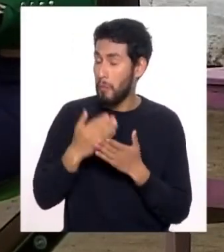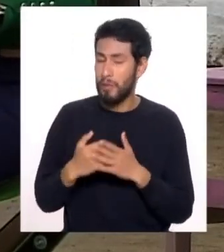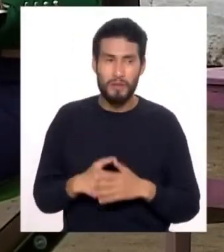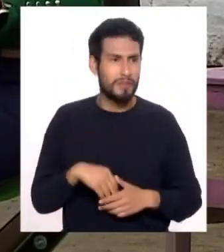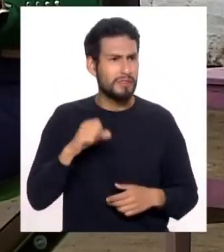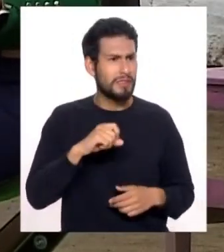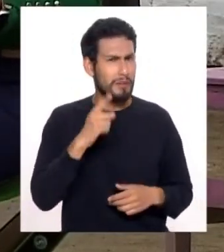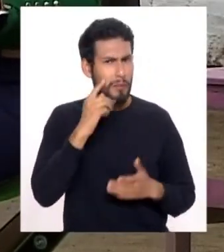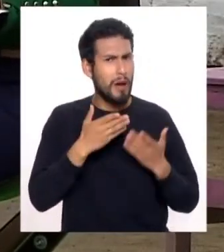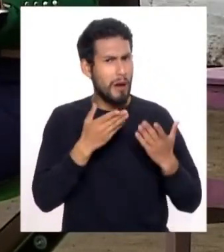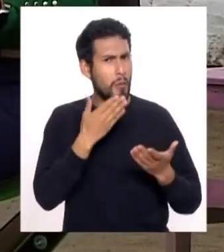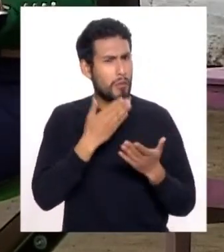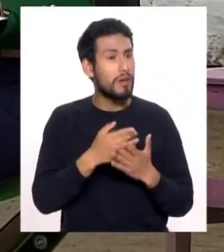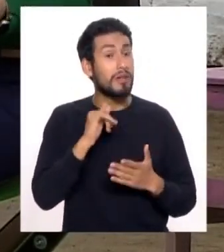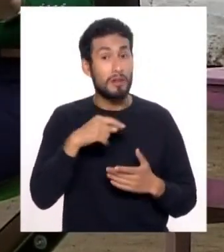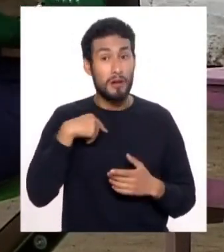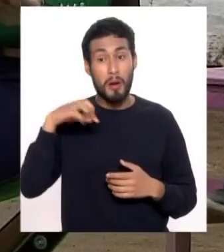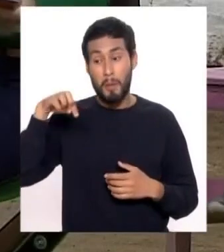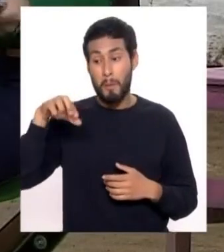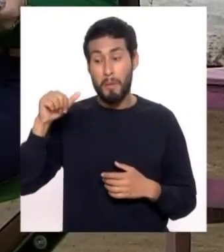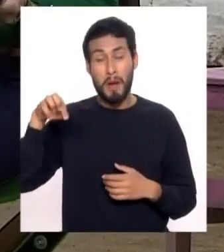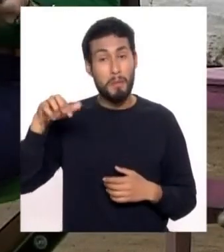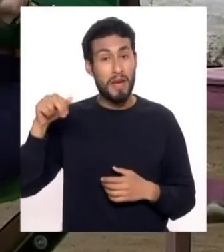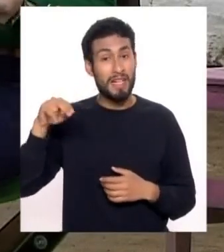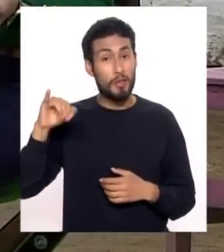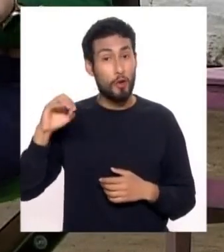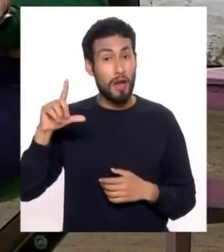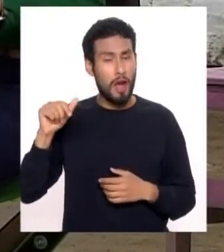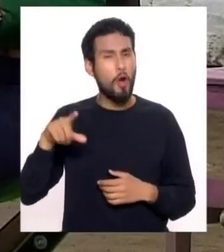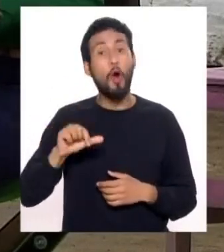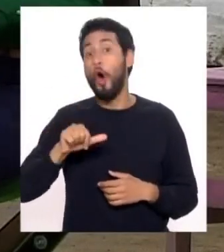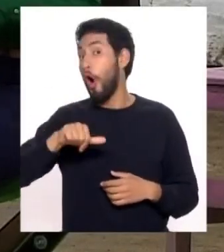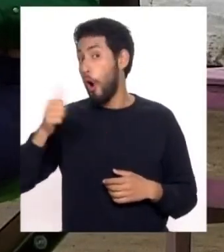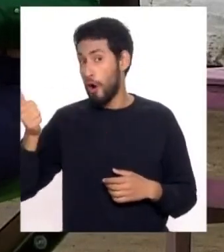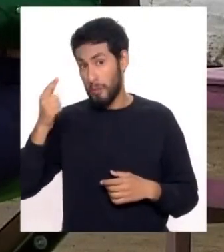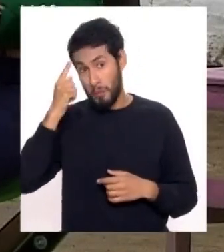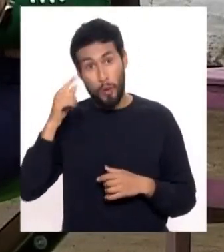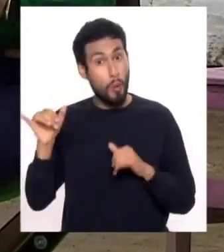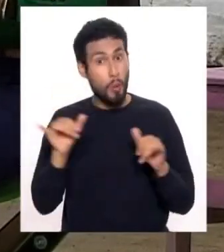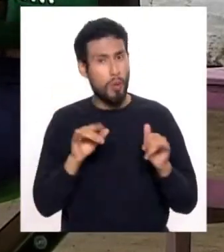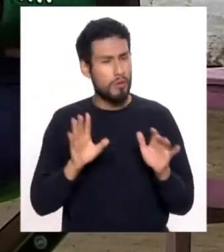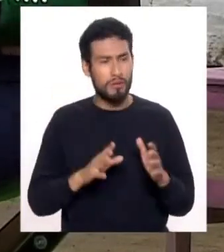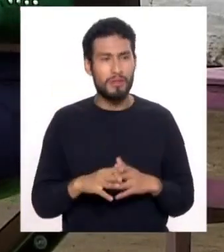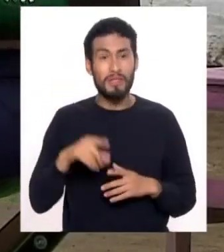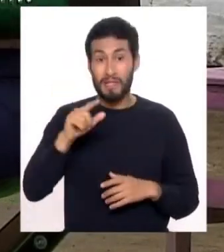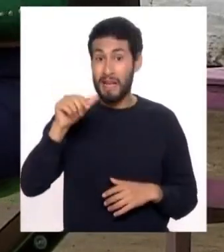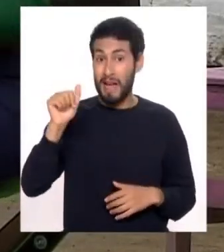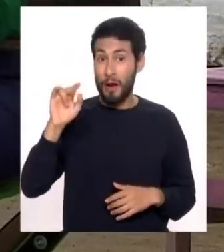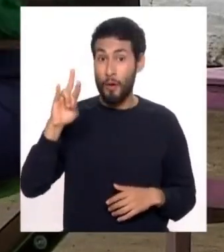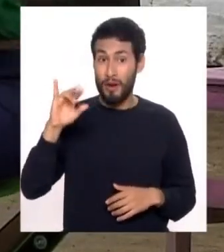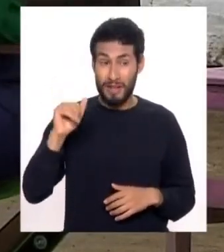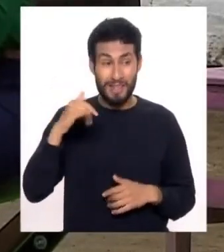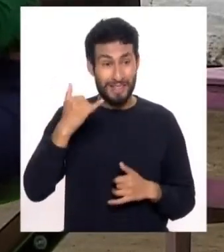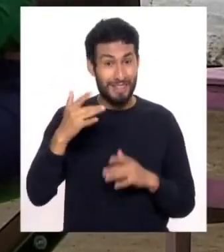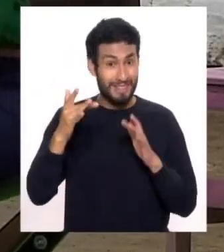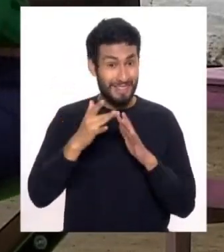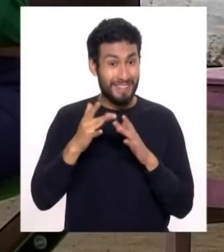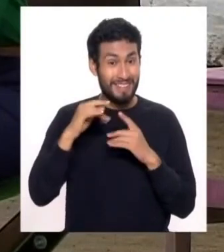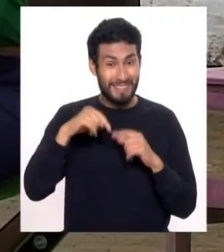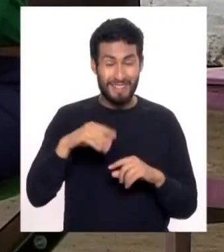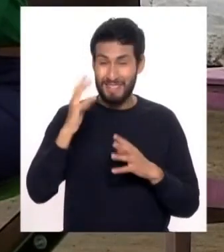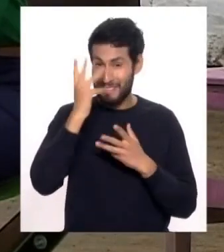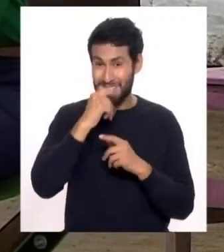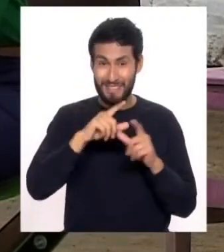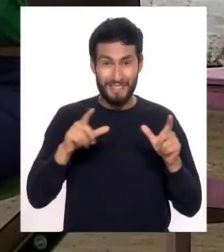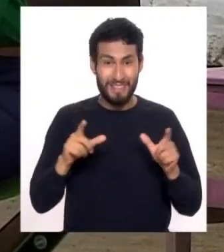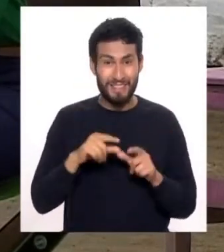esto no exime al tema del Papanicolaou, que conversaremos luego. Es correcto. De un enlace que tenemos con Aura, porque mira, Luciana, estamos en un lindo